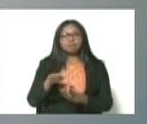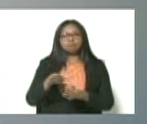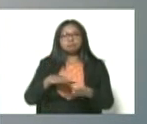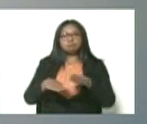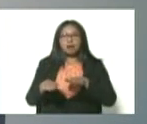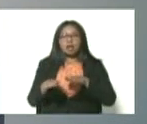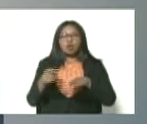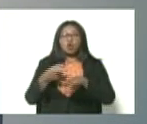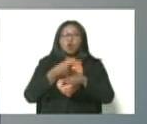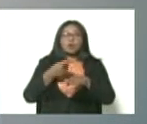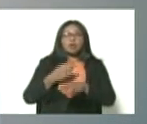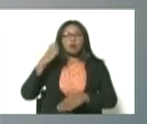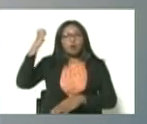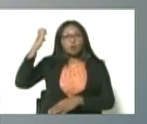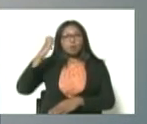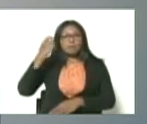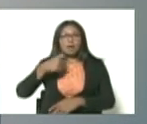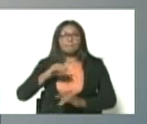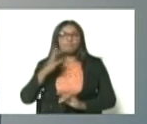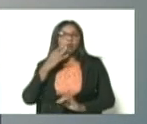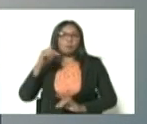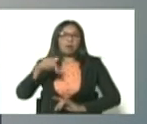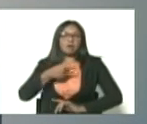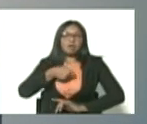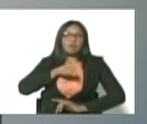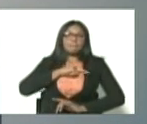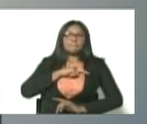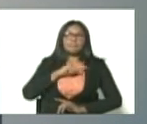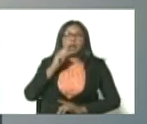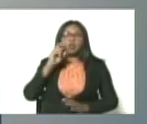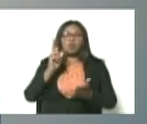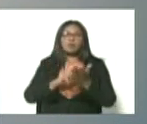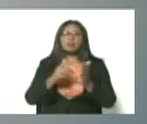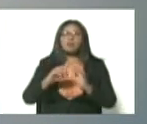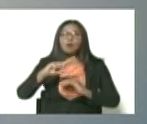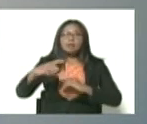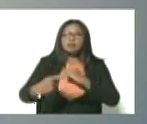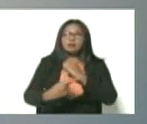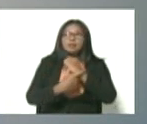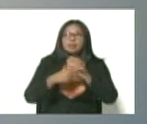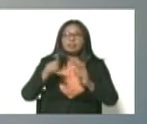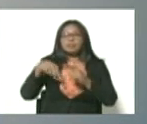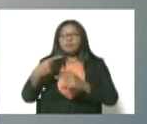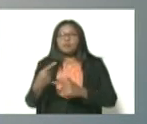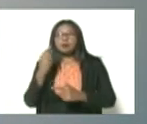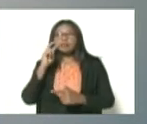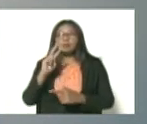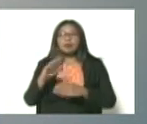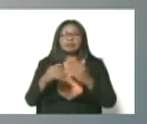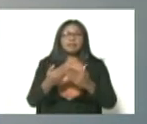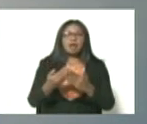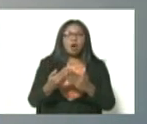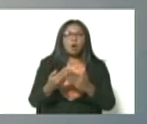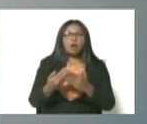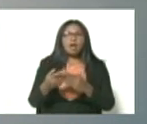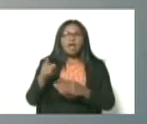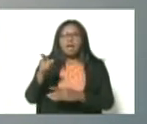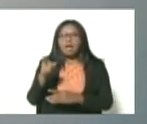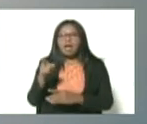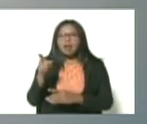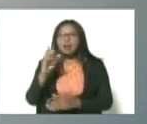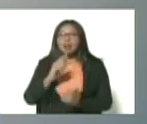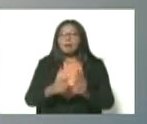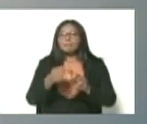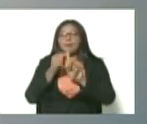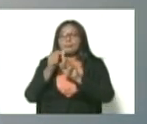gobiernos europeos, entre ellos el de España, en el reconocimiento a Juan Guaidó, después de que se le considere solamente un interlocutor privilegiado y